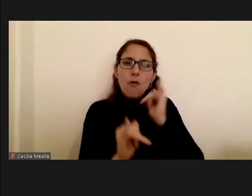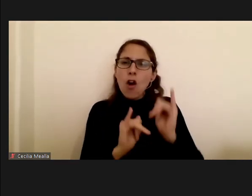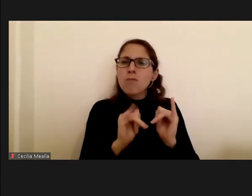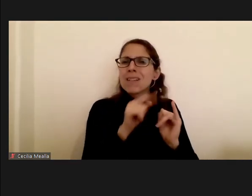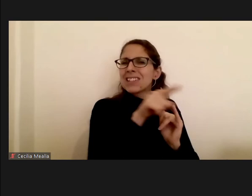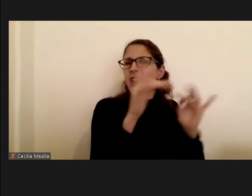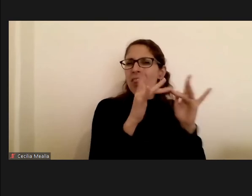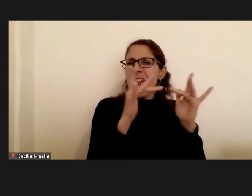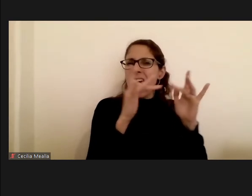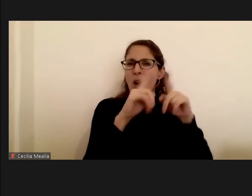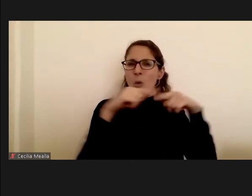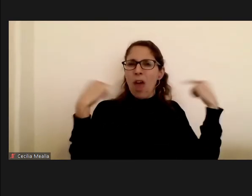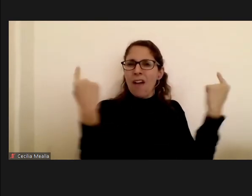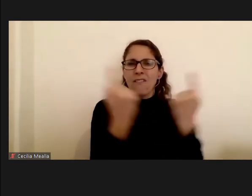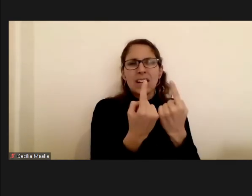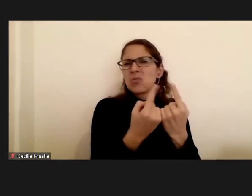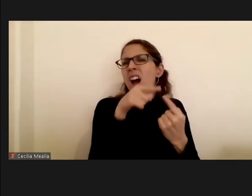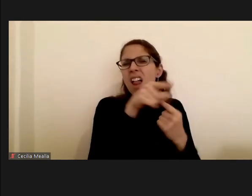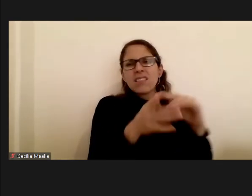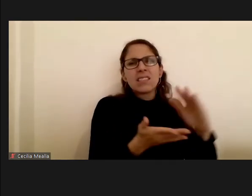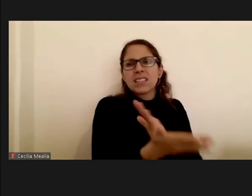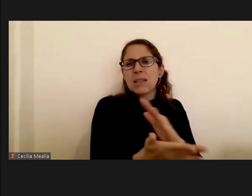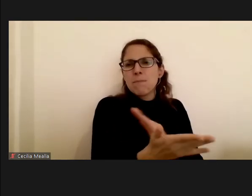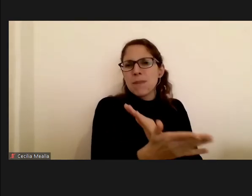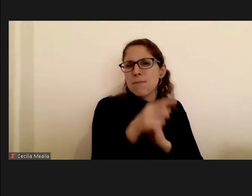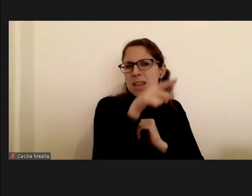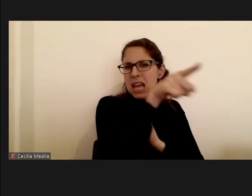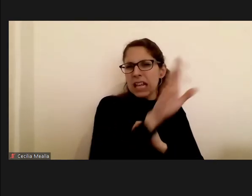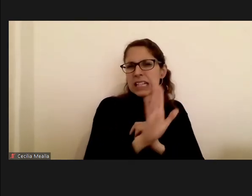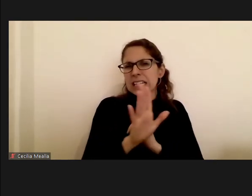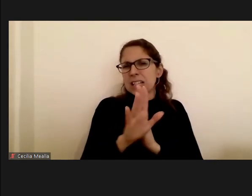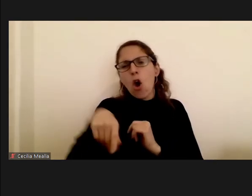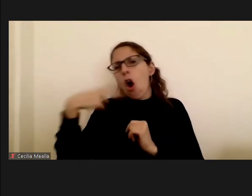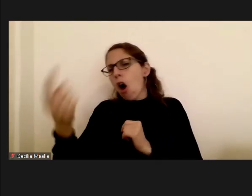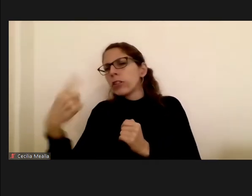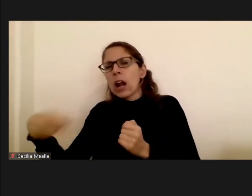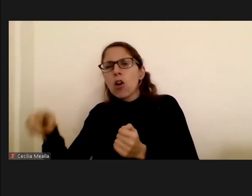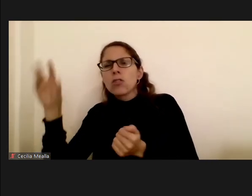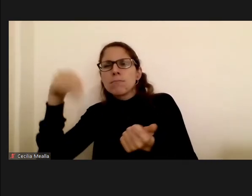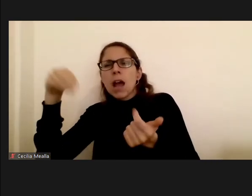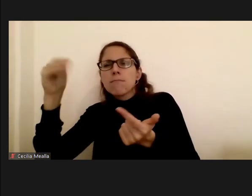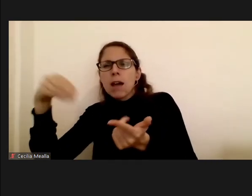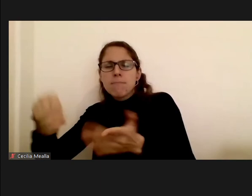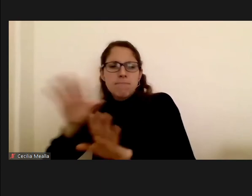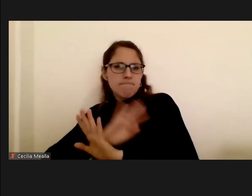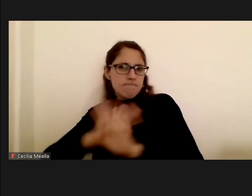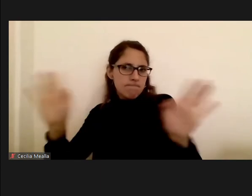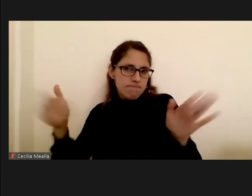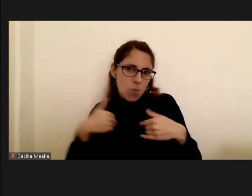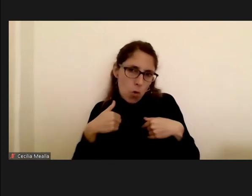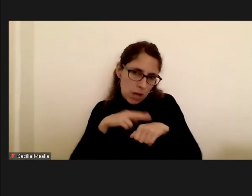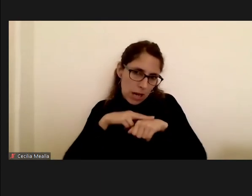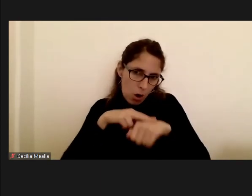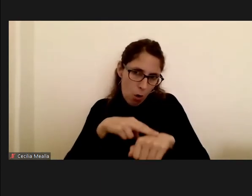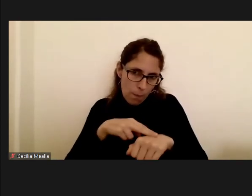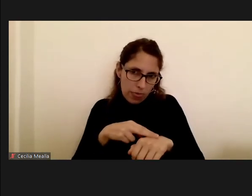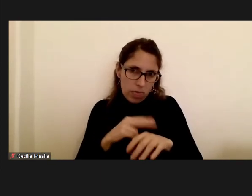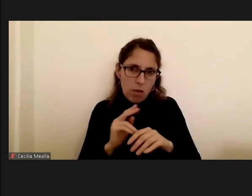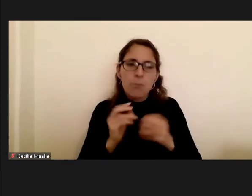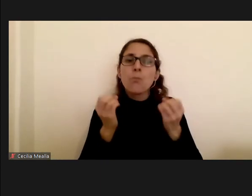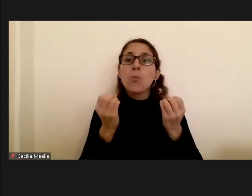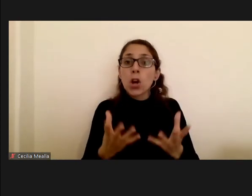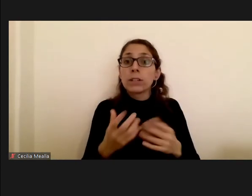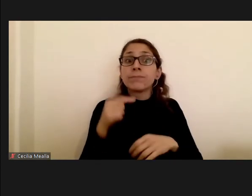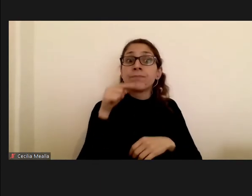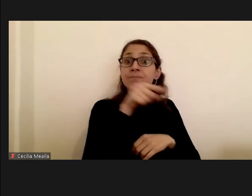aula virtual, que imprimas solo eso y no te vayas más allá de eso. ¿Por qué? Porque estos documentos